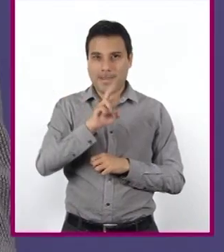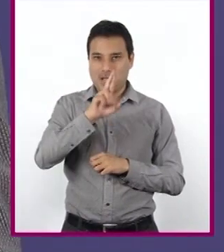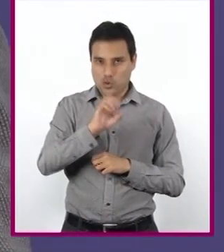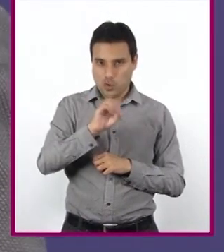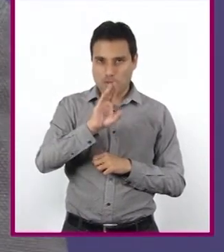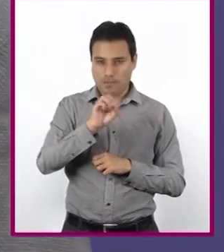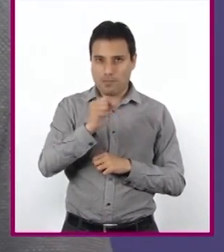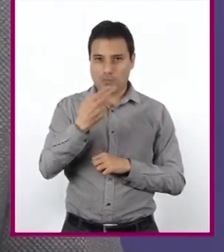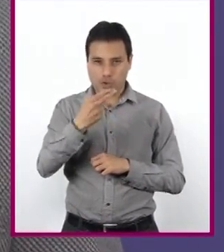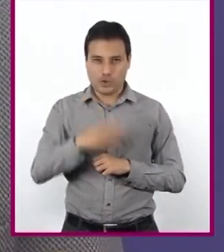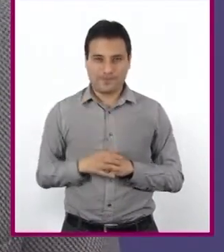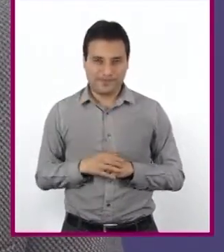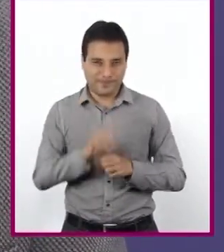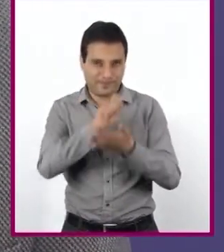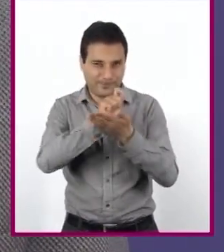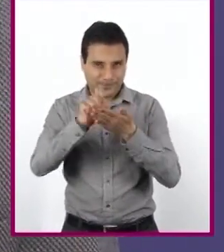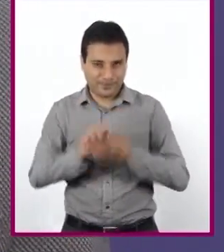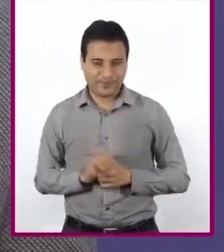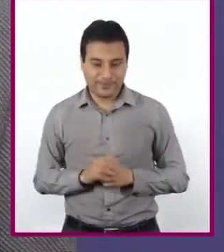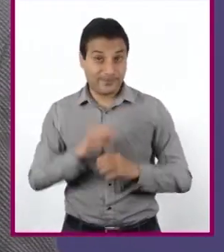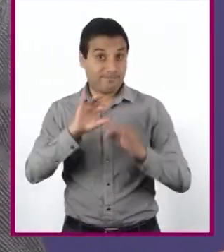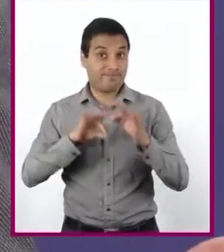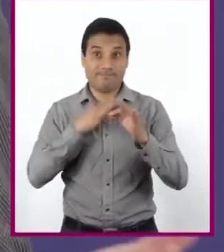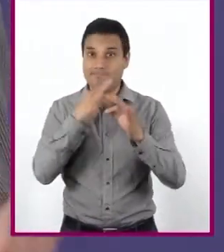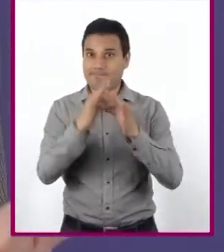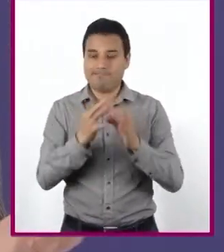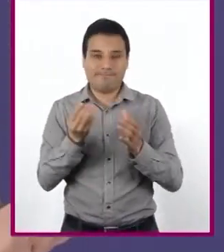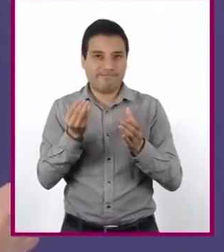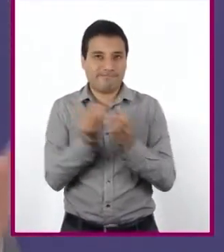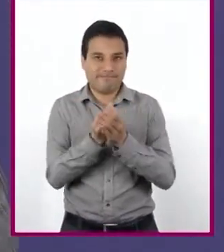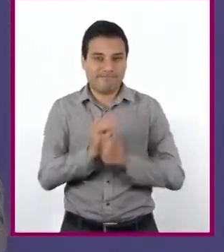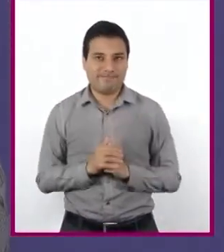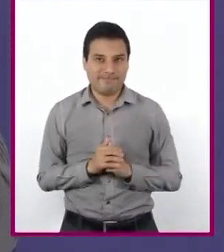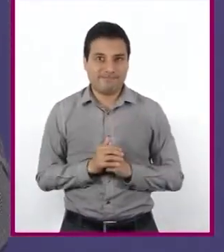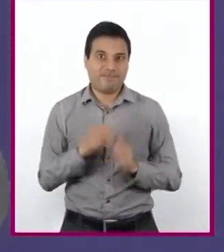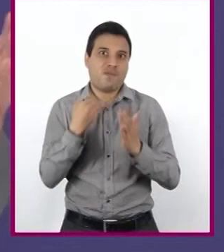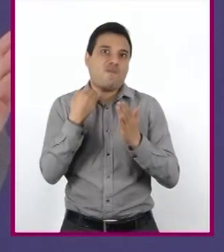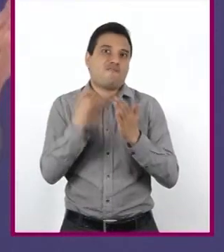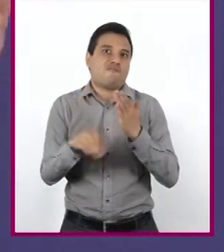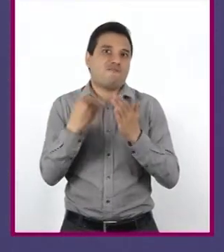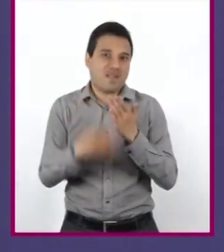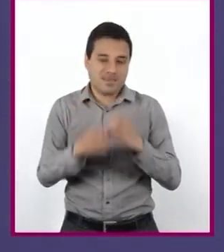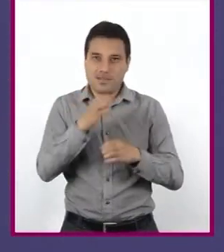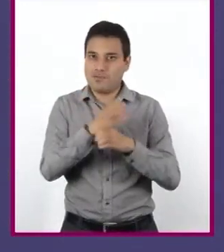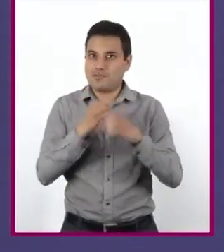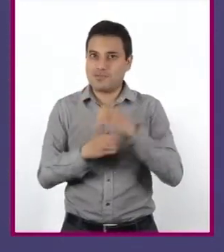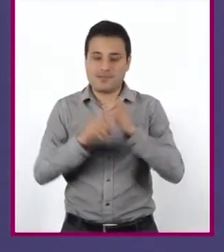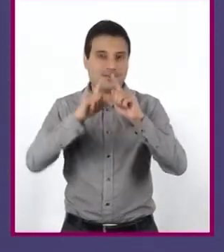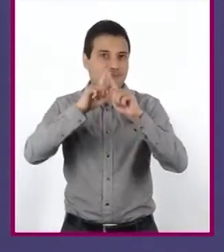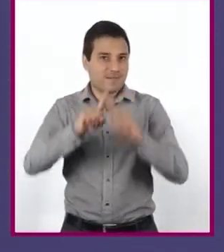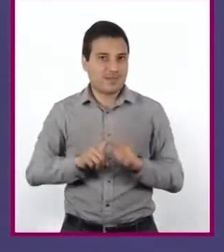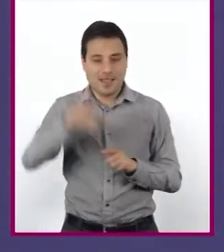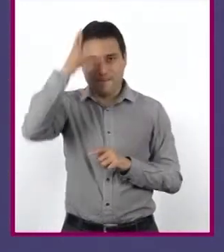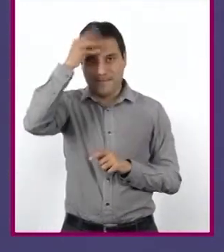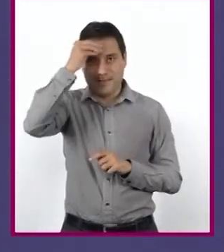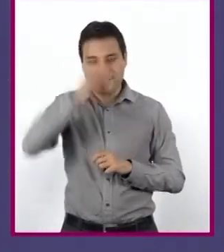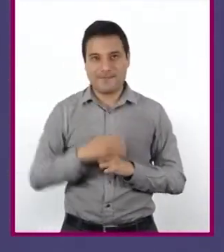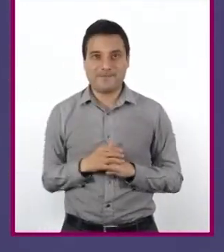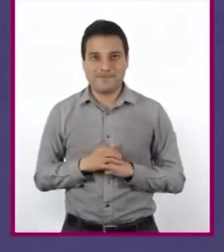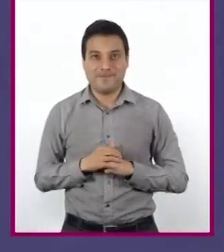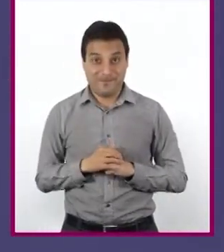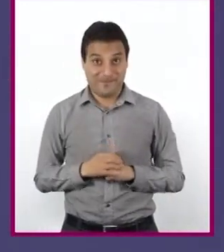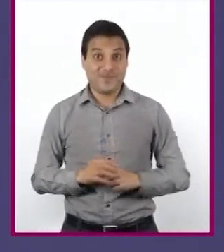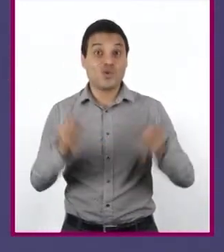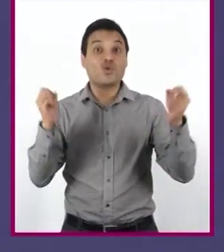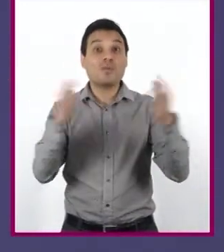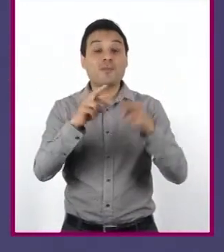Pacheco. Listo, terminamos, pero aún nos queda mucho por explorar y descubrir. Así que nos